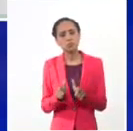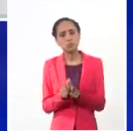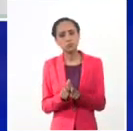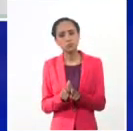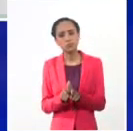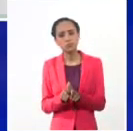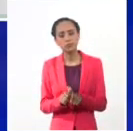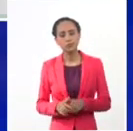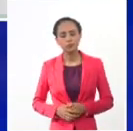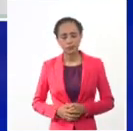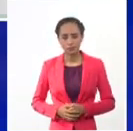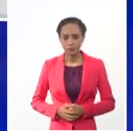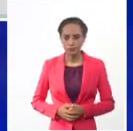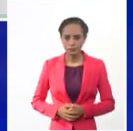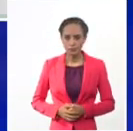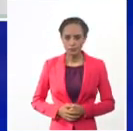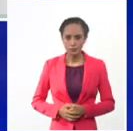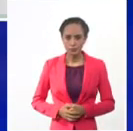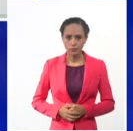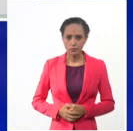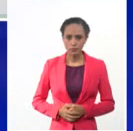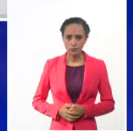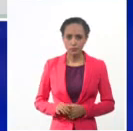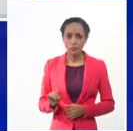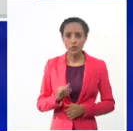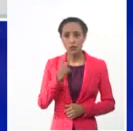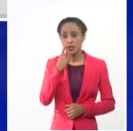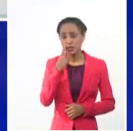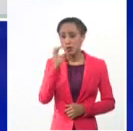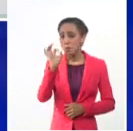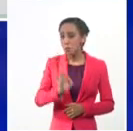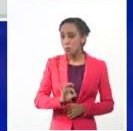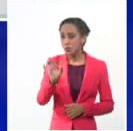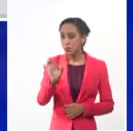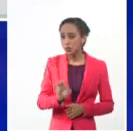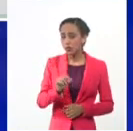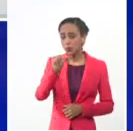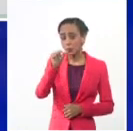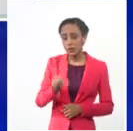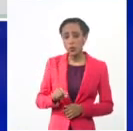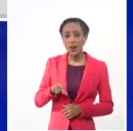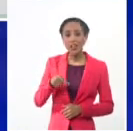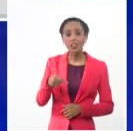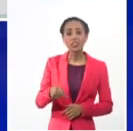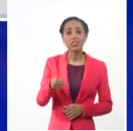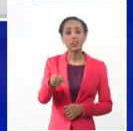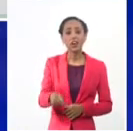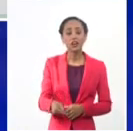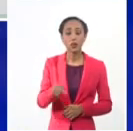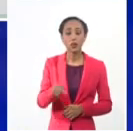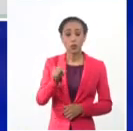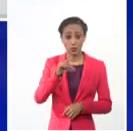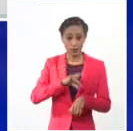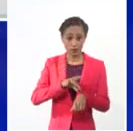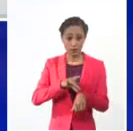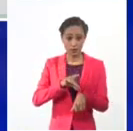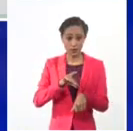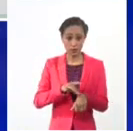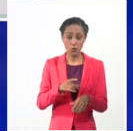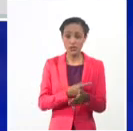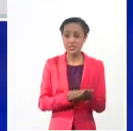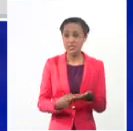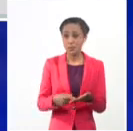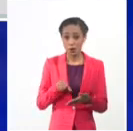y consecuentemente ha ido disminuyendo el promedio de casos diarios diagnosticados. En la semana